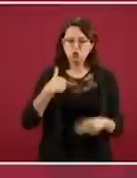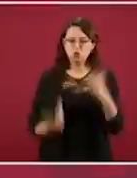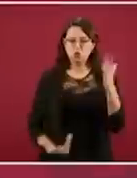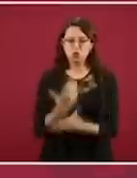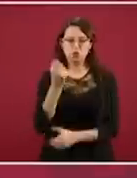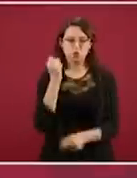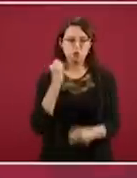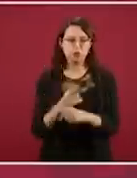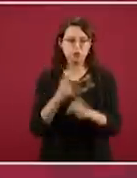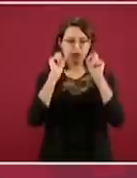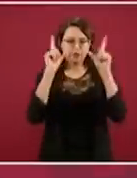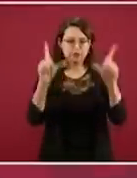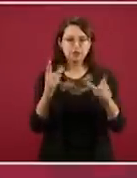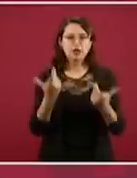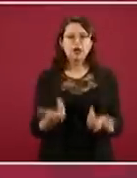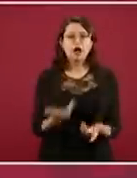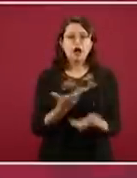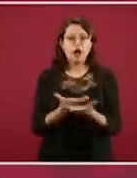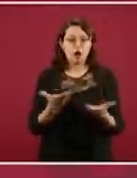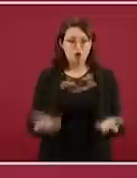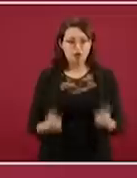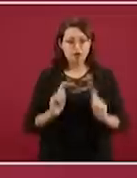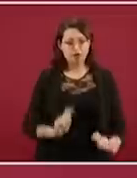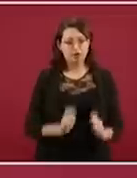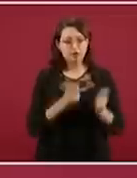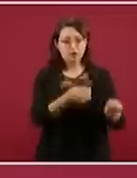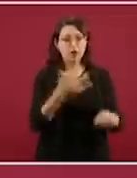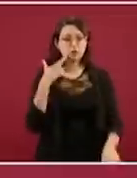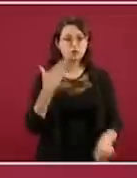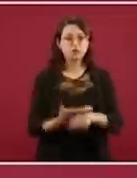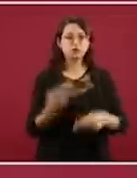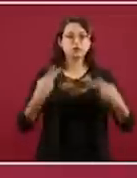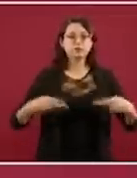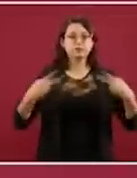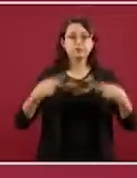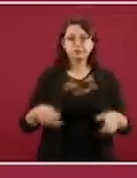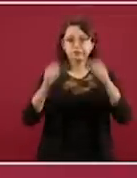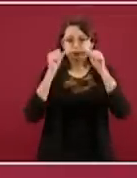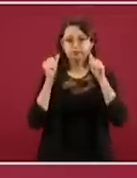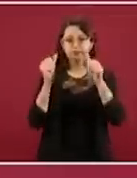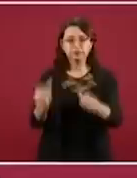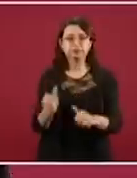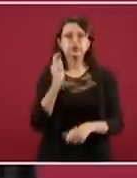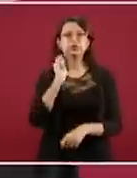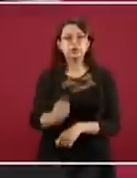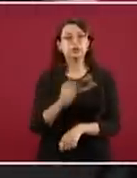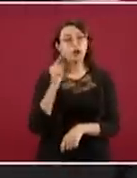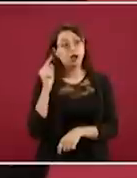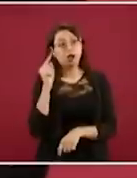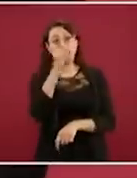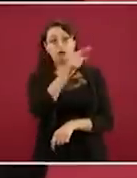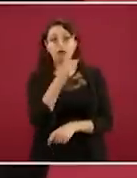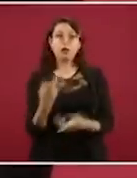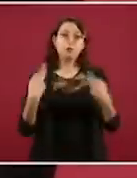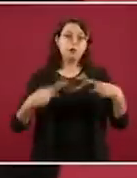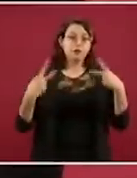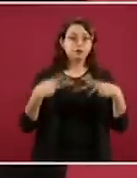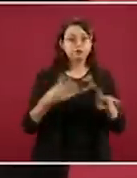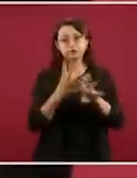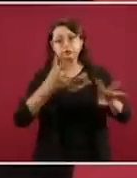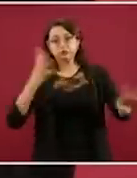Entonces ella tiene a su cargo la atención de todos los que vienen a